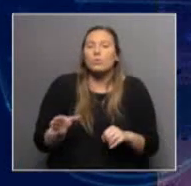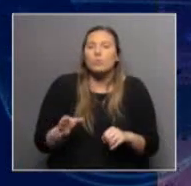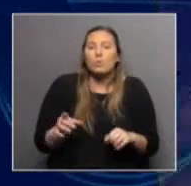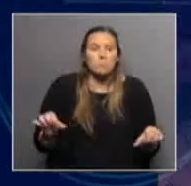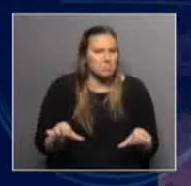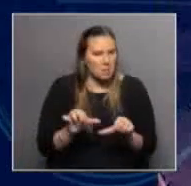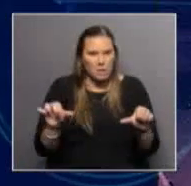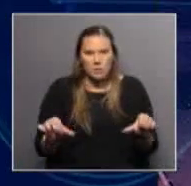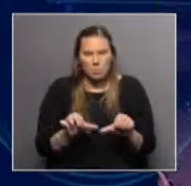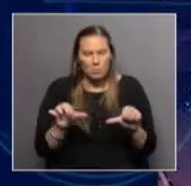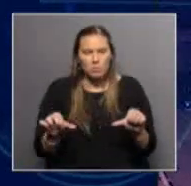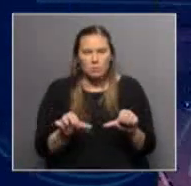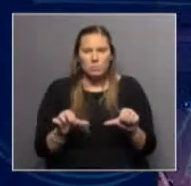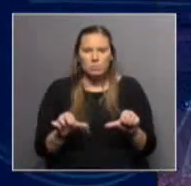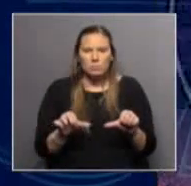las hacemos.